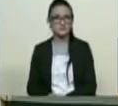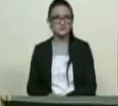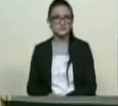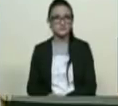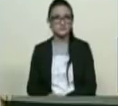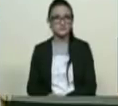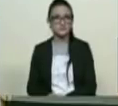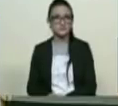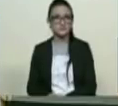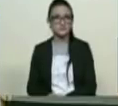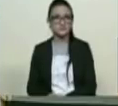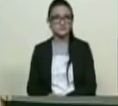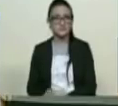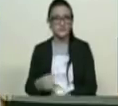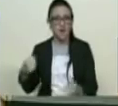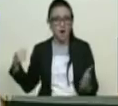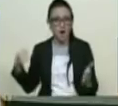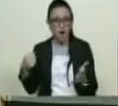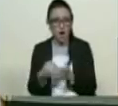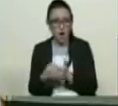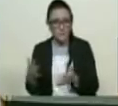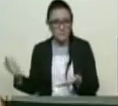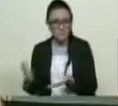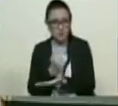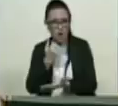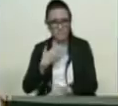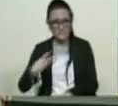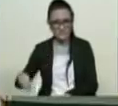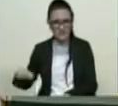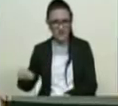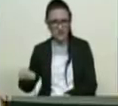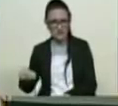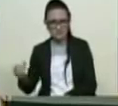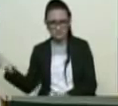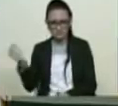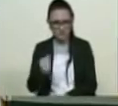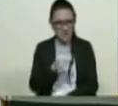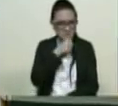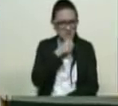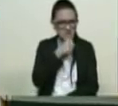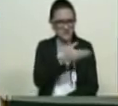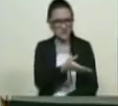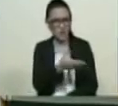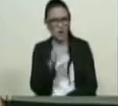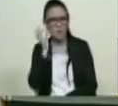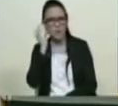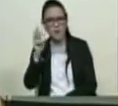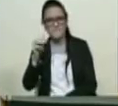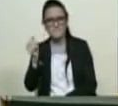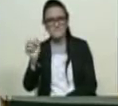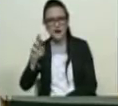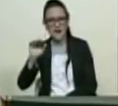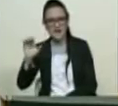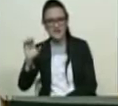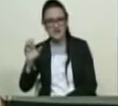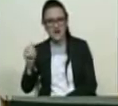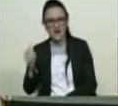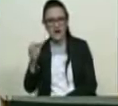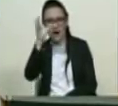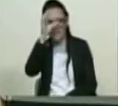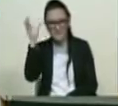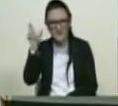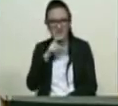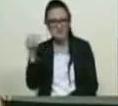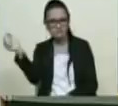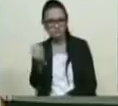un golpe de Estado. Van a dar un golpe de Estado para poner a Ramos Alup, a María Corina, a Capriles. ¿A quién van a